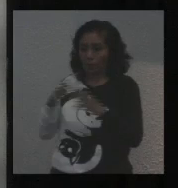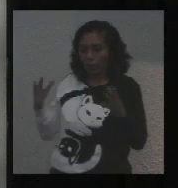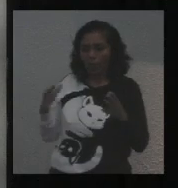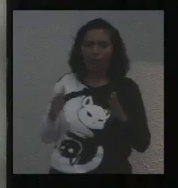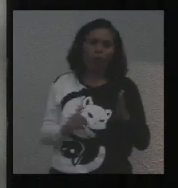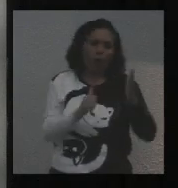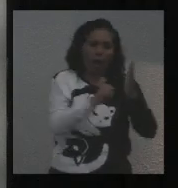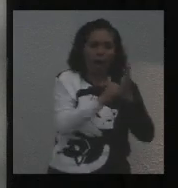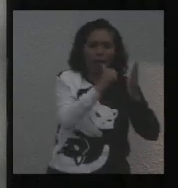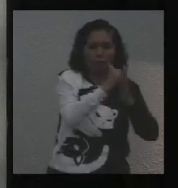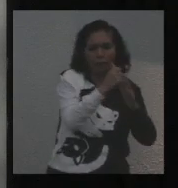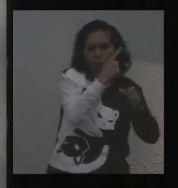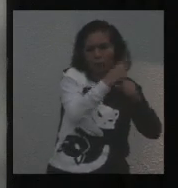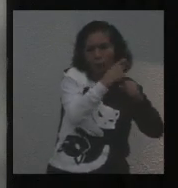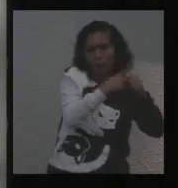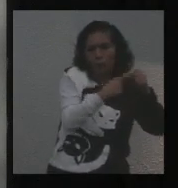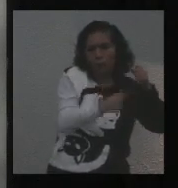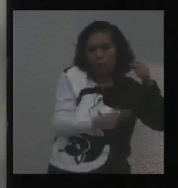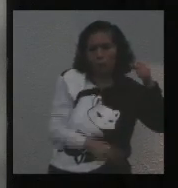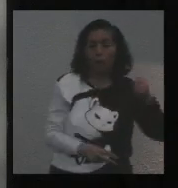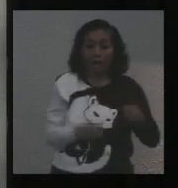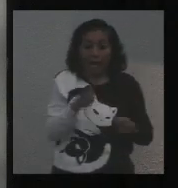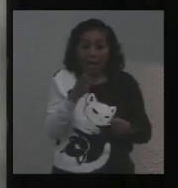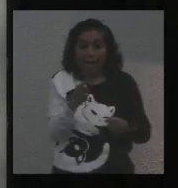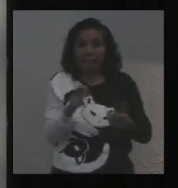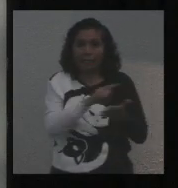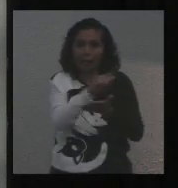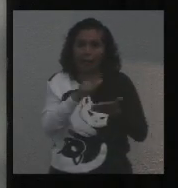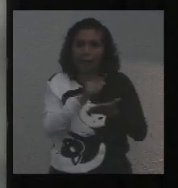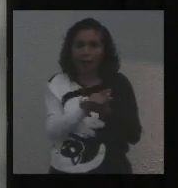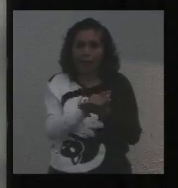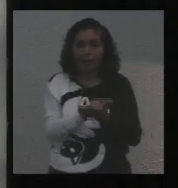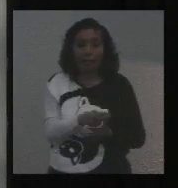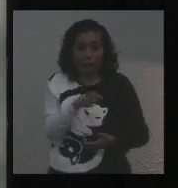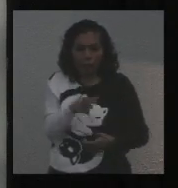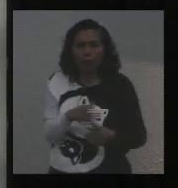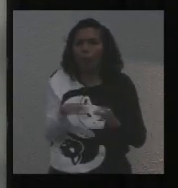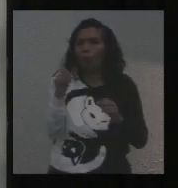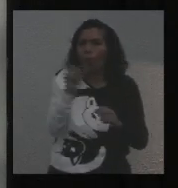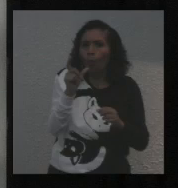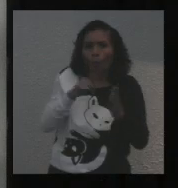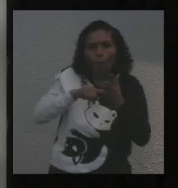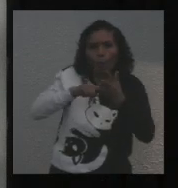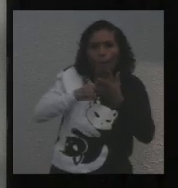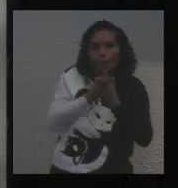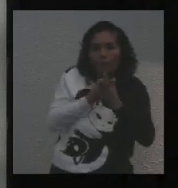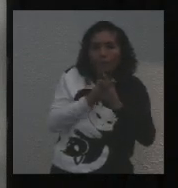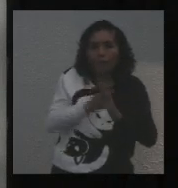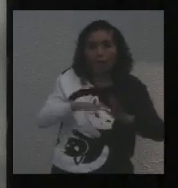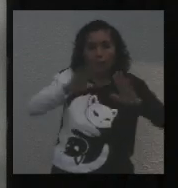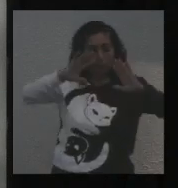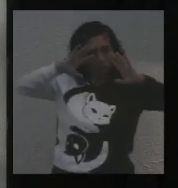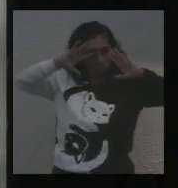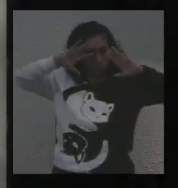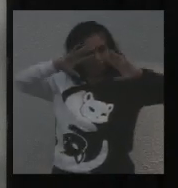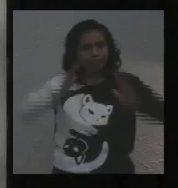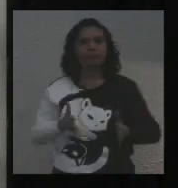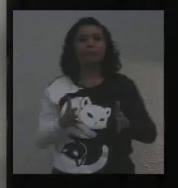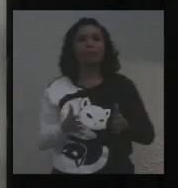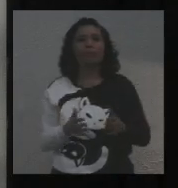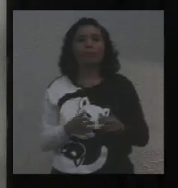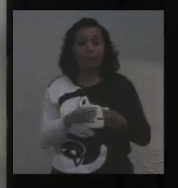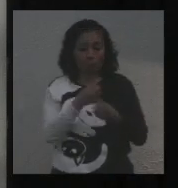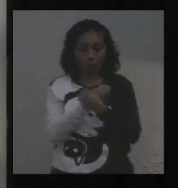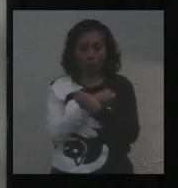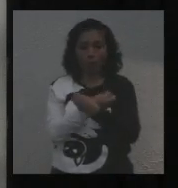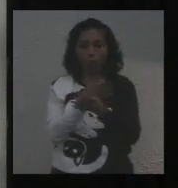transitorios. Artículo primero. Esta constitución entrará en vigor el día de su publicación, desde luego, y con la mayor solemnidad se protestará